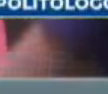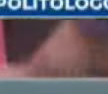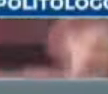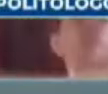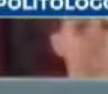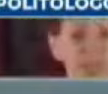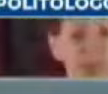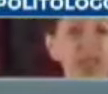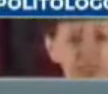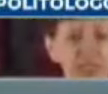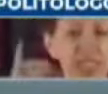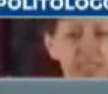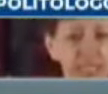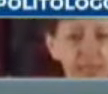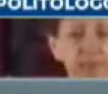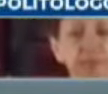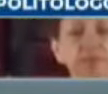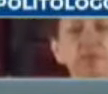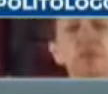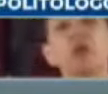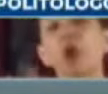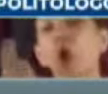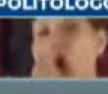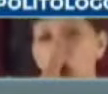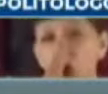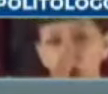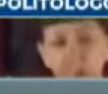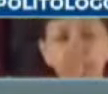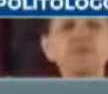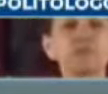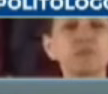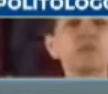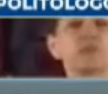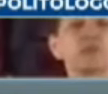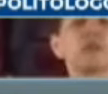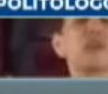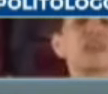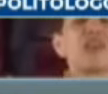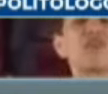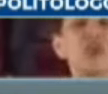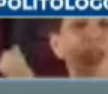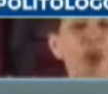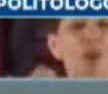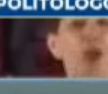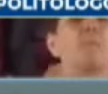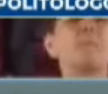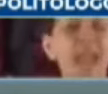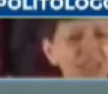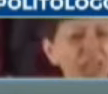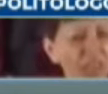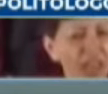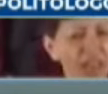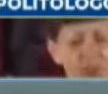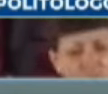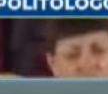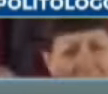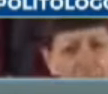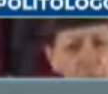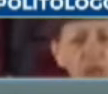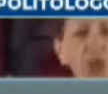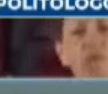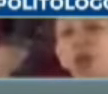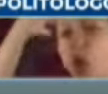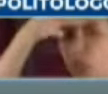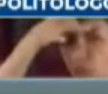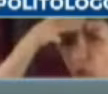significa una fuerza política que en 2 años pasó de tener 3 diputados, 4 diputados a gobernar un país, lo